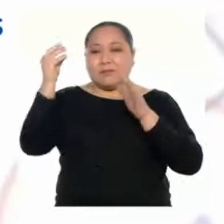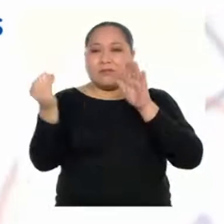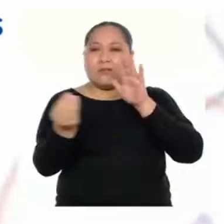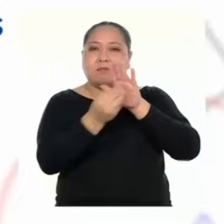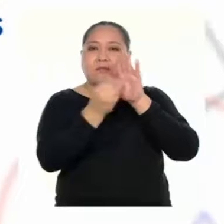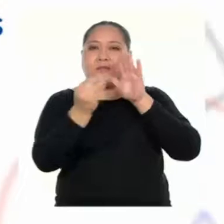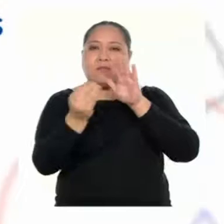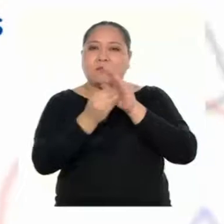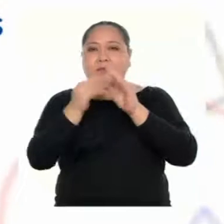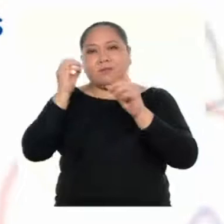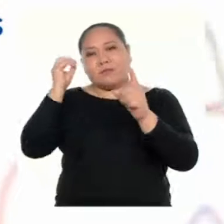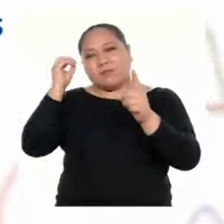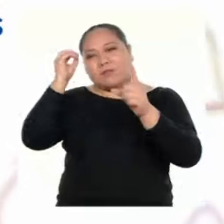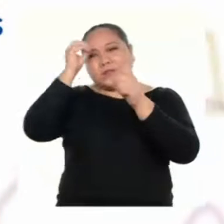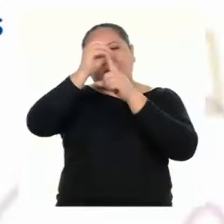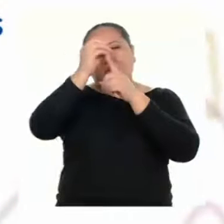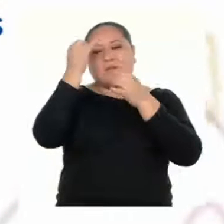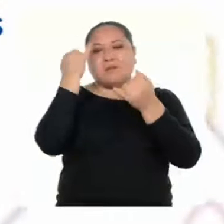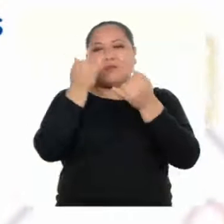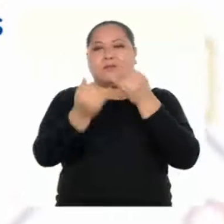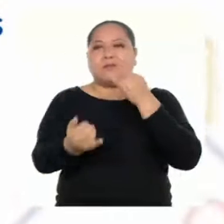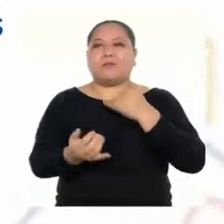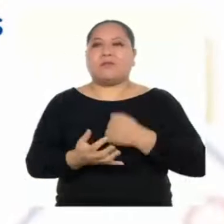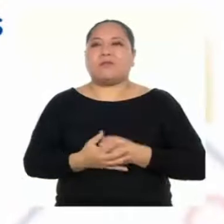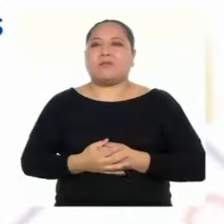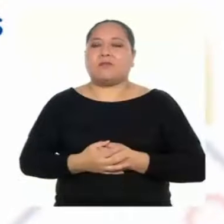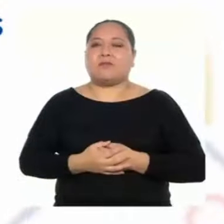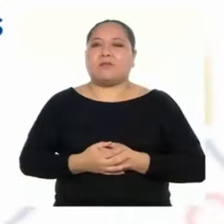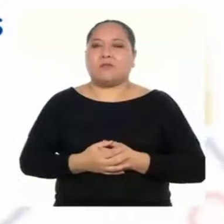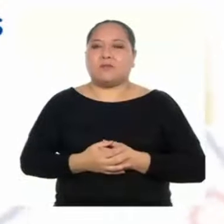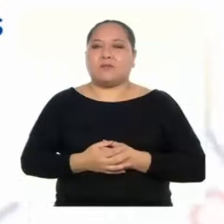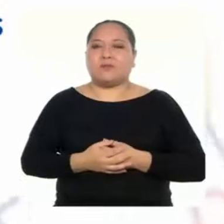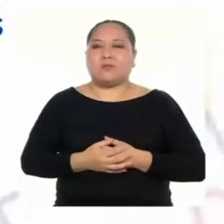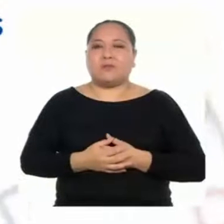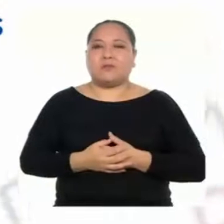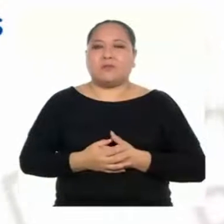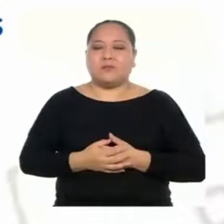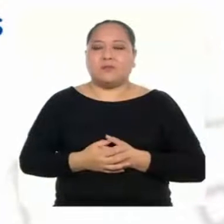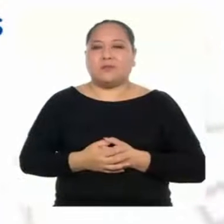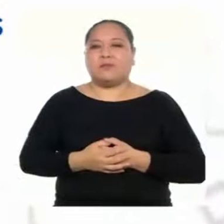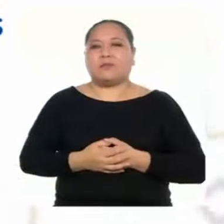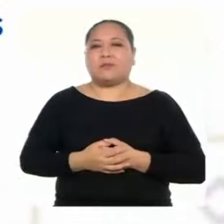un insumo para el reto final.